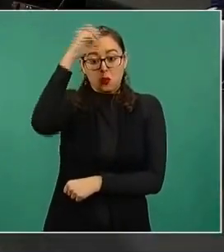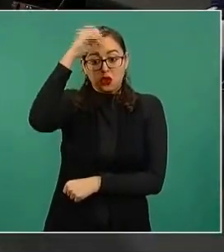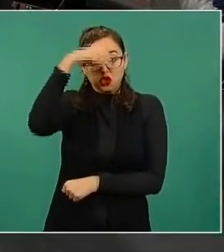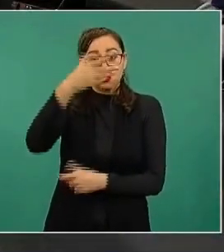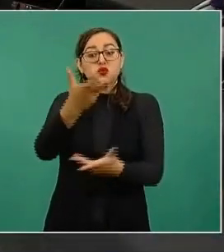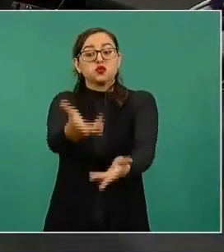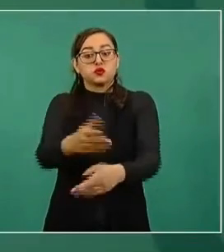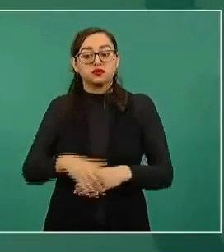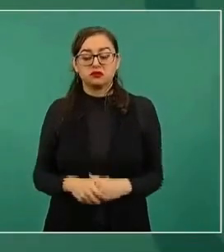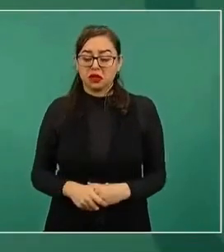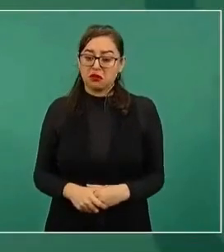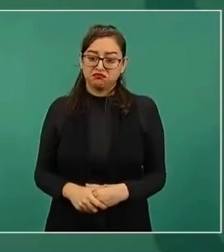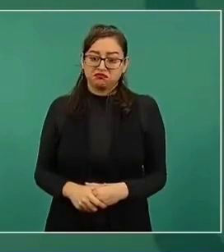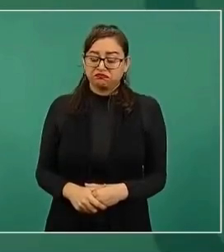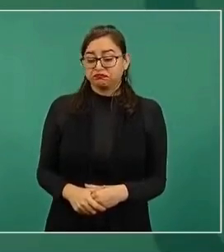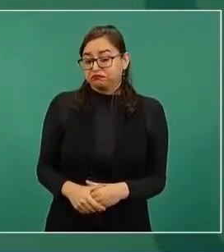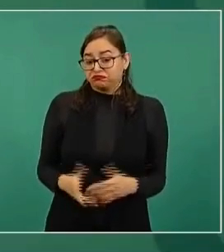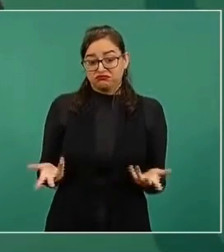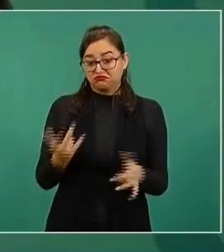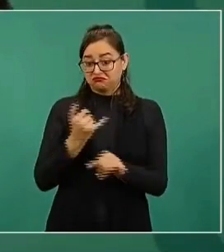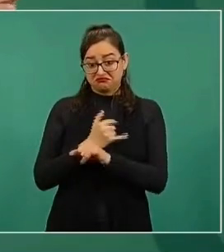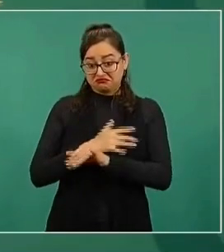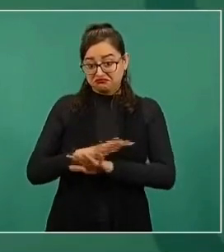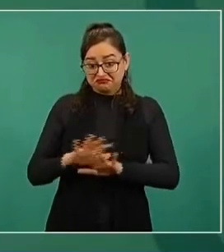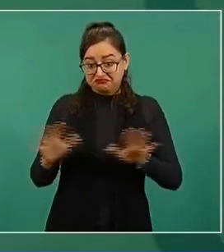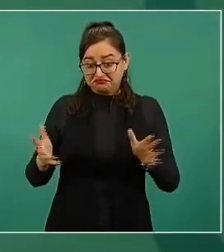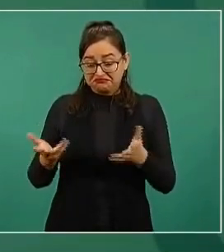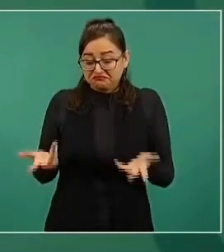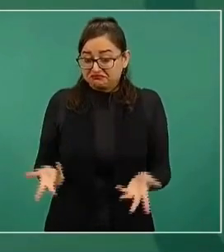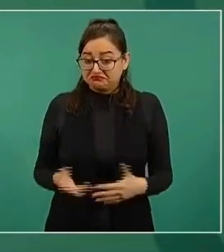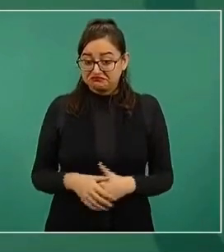tengo mucha información, pero cuando escucho así,